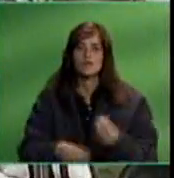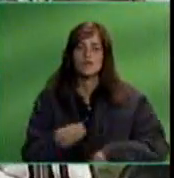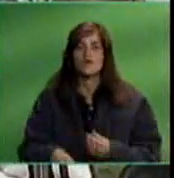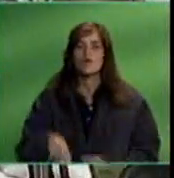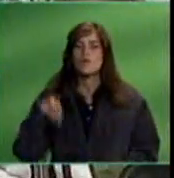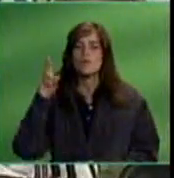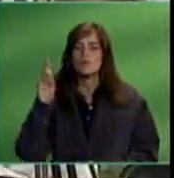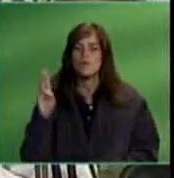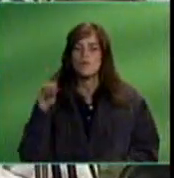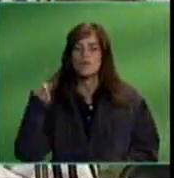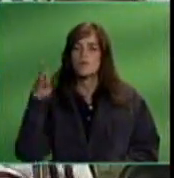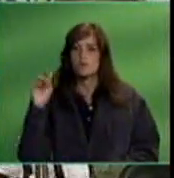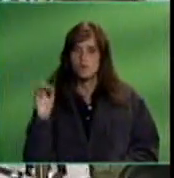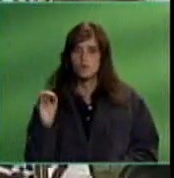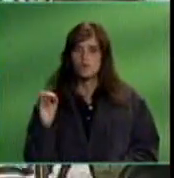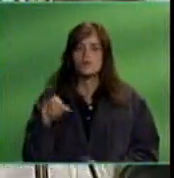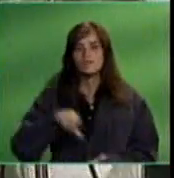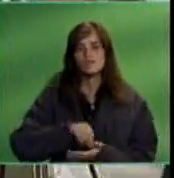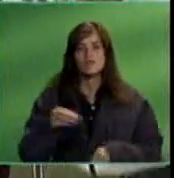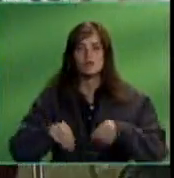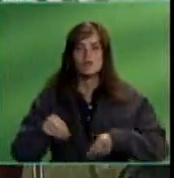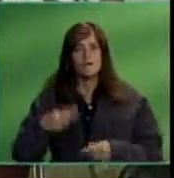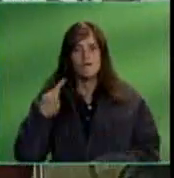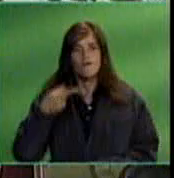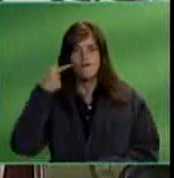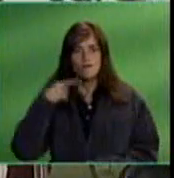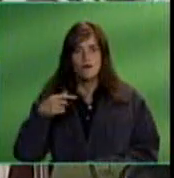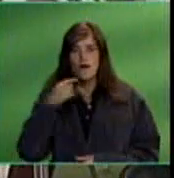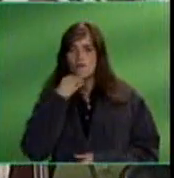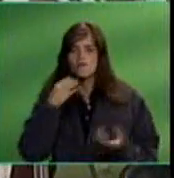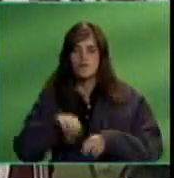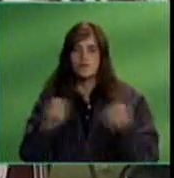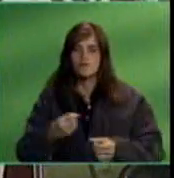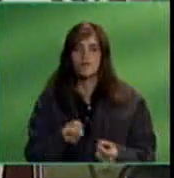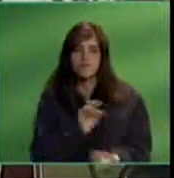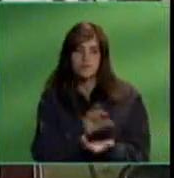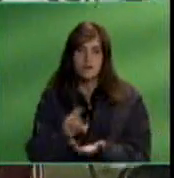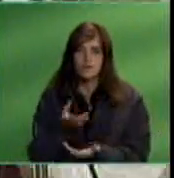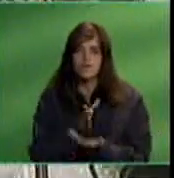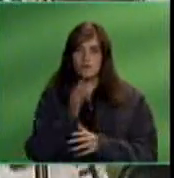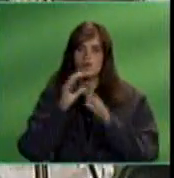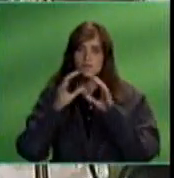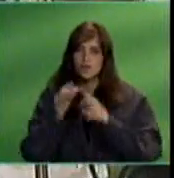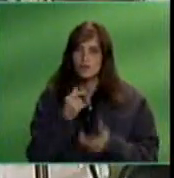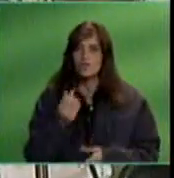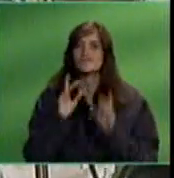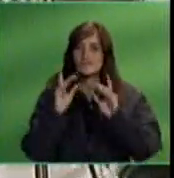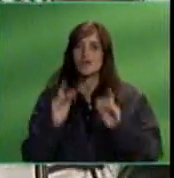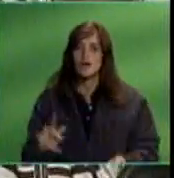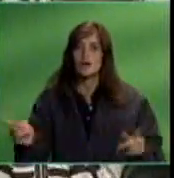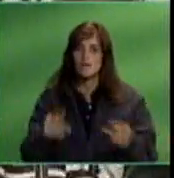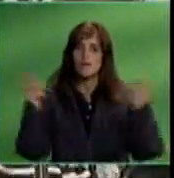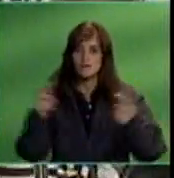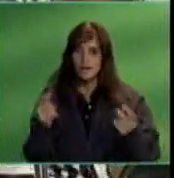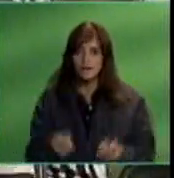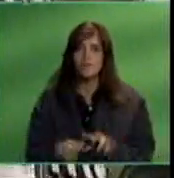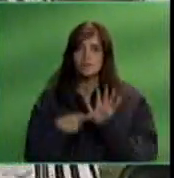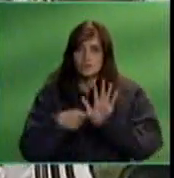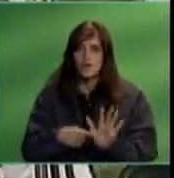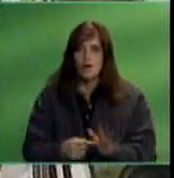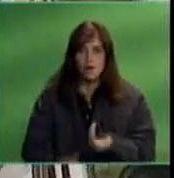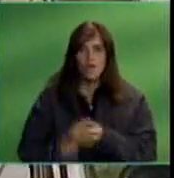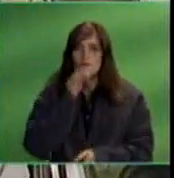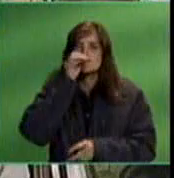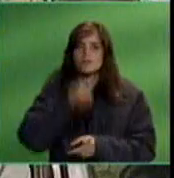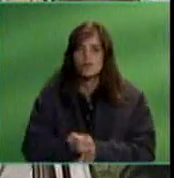álvar en su centro electoral es fascismo votar a los periodistas de los medios de comunicación que decidieron en esta campaña manifestar su